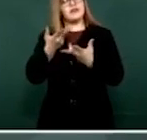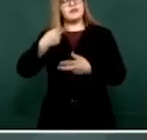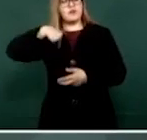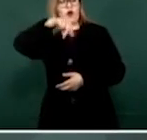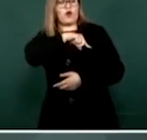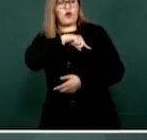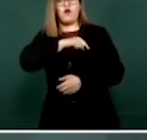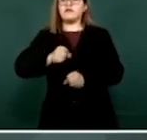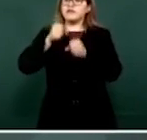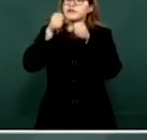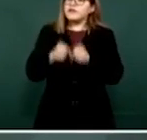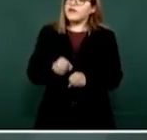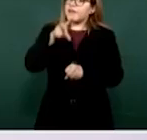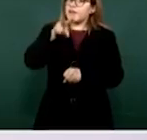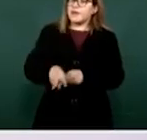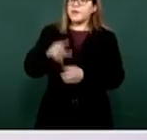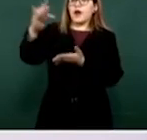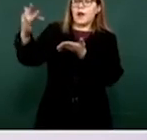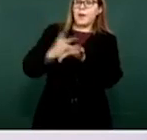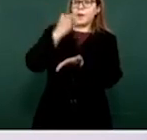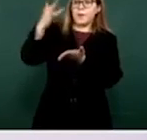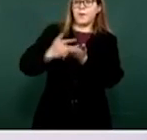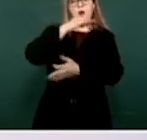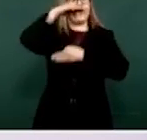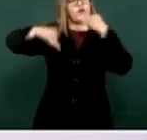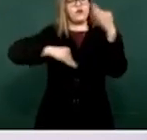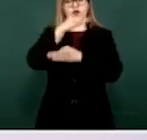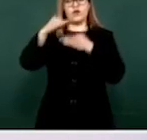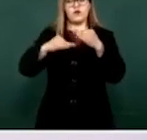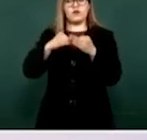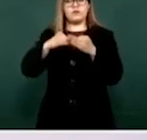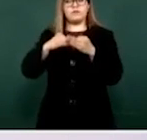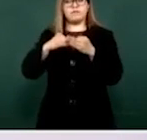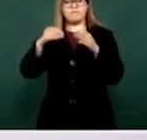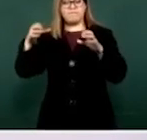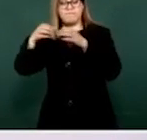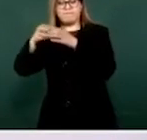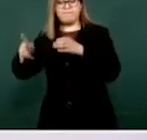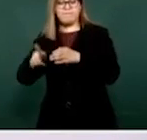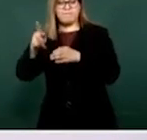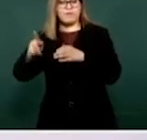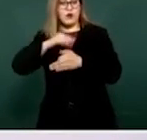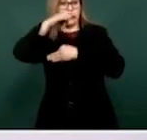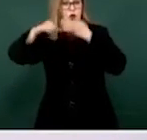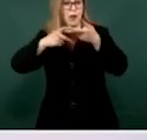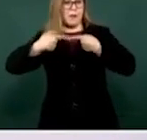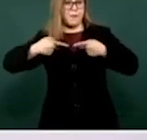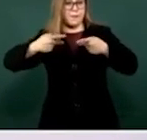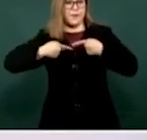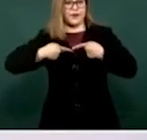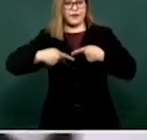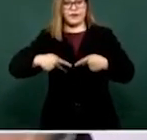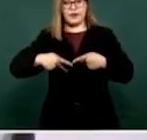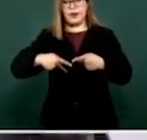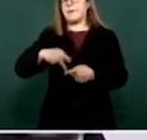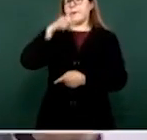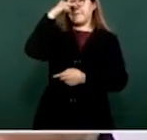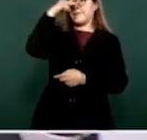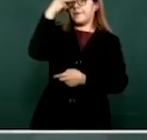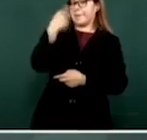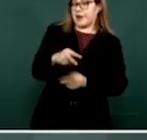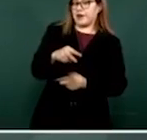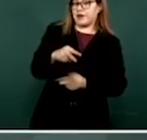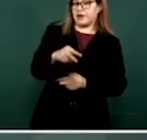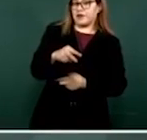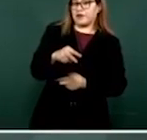vamos a contar con el apoyo de todo el pueblo, de todos los ciudadanos. México va a